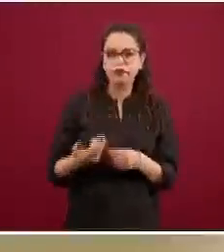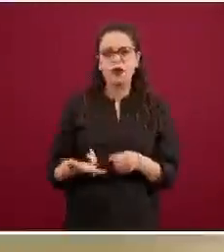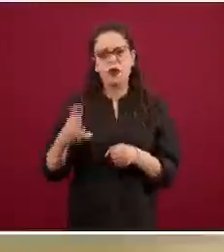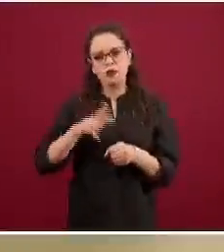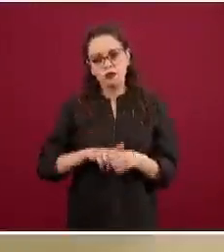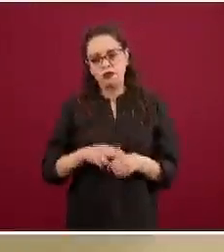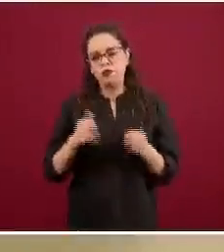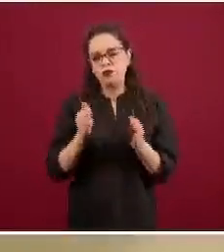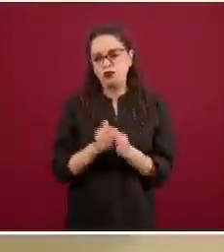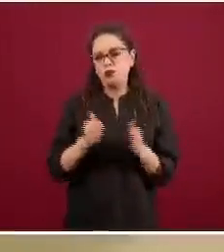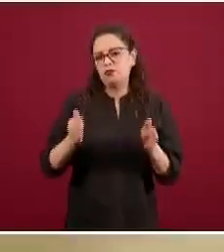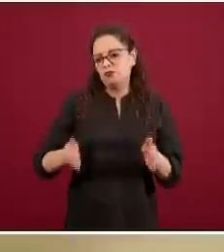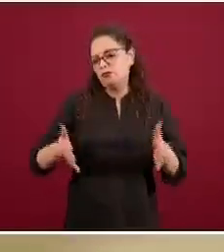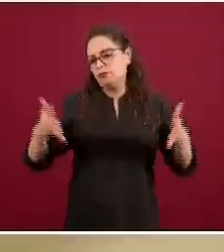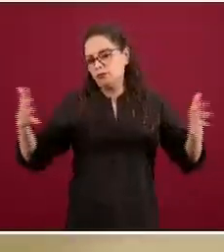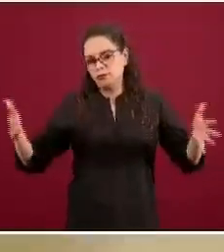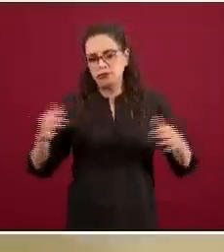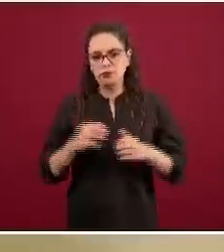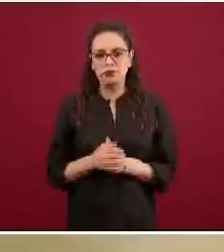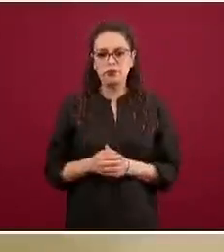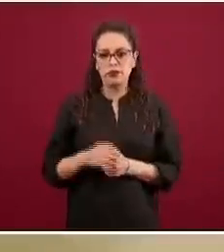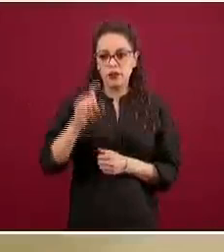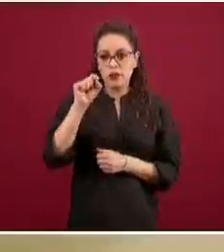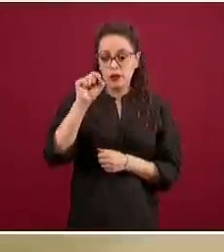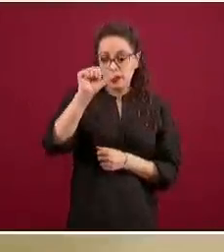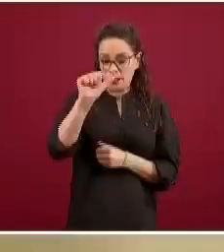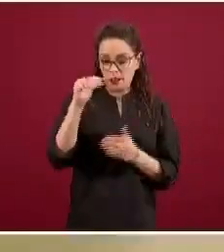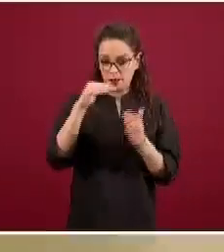medianos y grandes, 26,000.